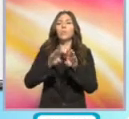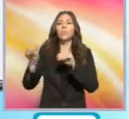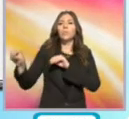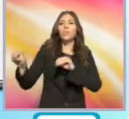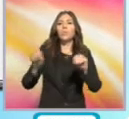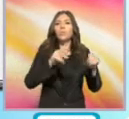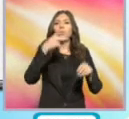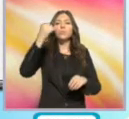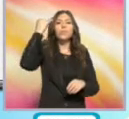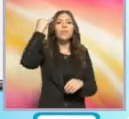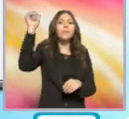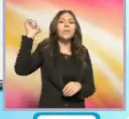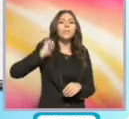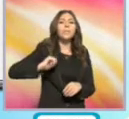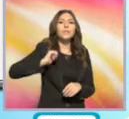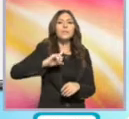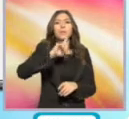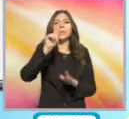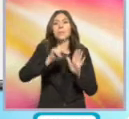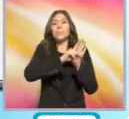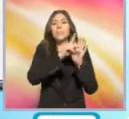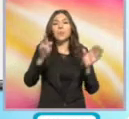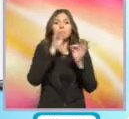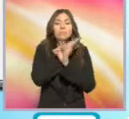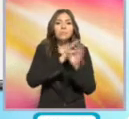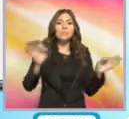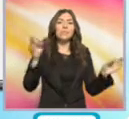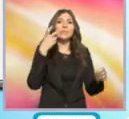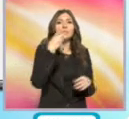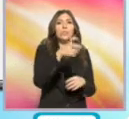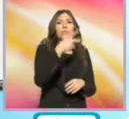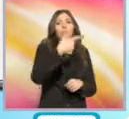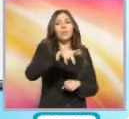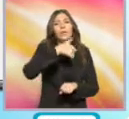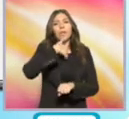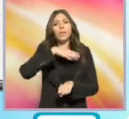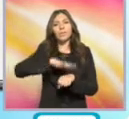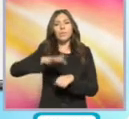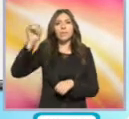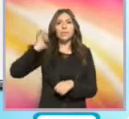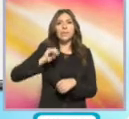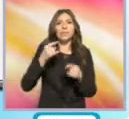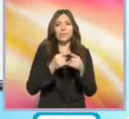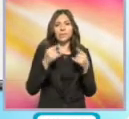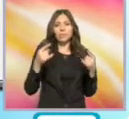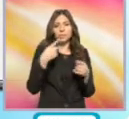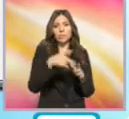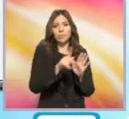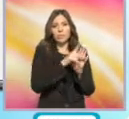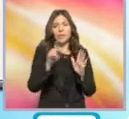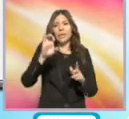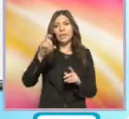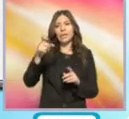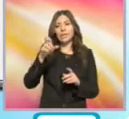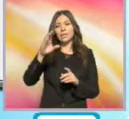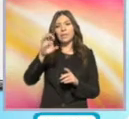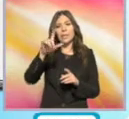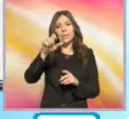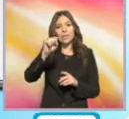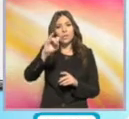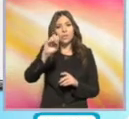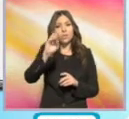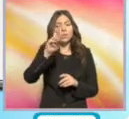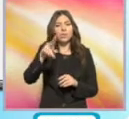la idea conservadora, ¿no? El periódico en ese momento, que era una administración antigua, y vamos a hablar de la historia de este periódico, que era el Excelsior,